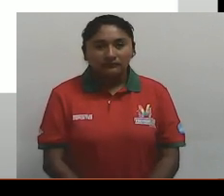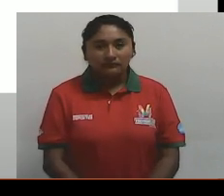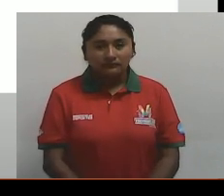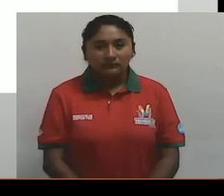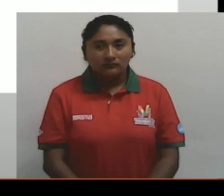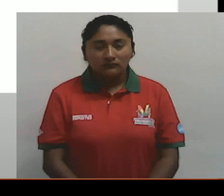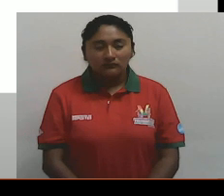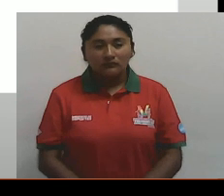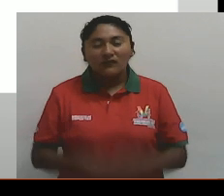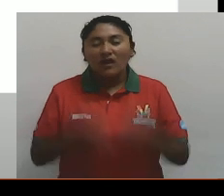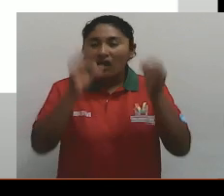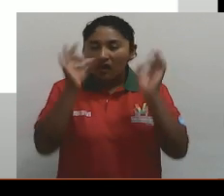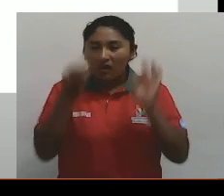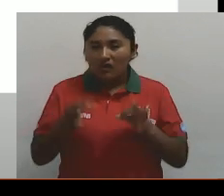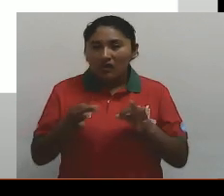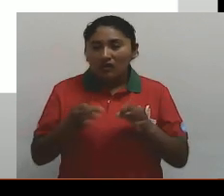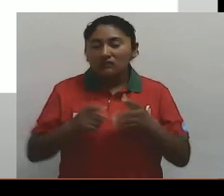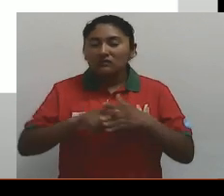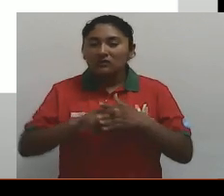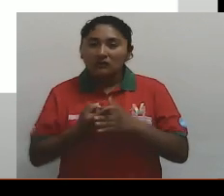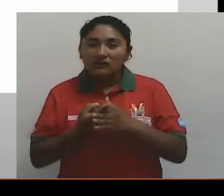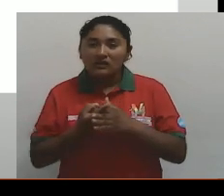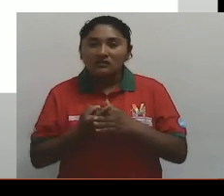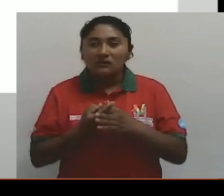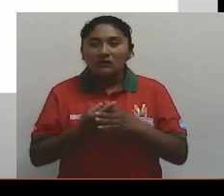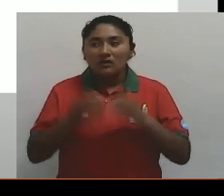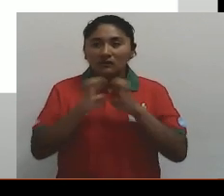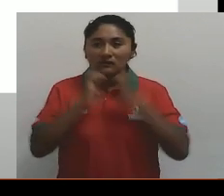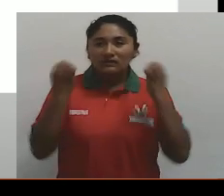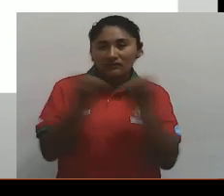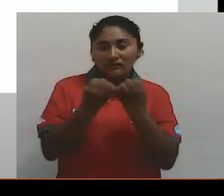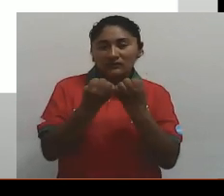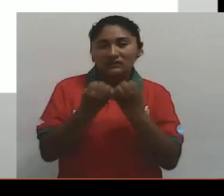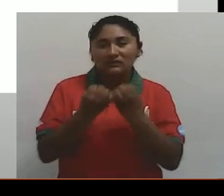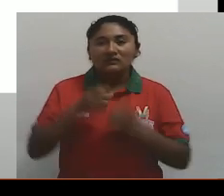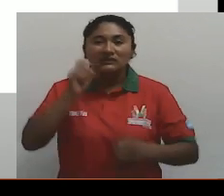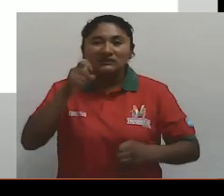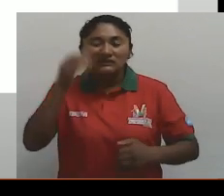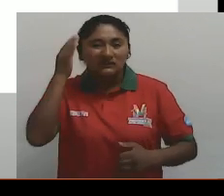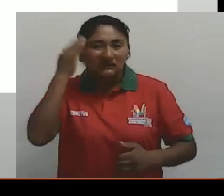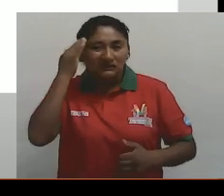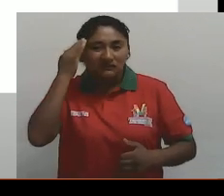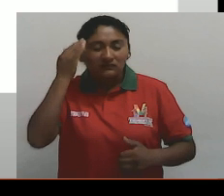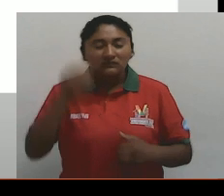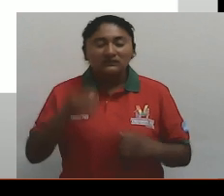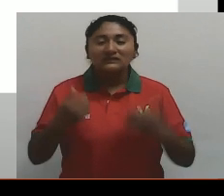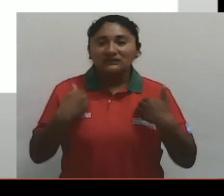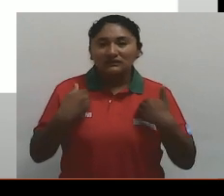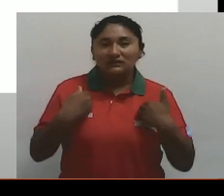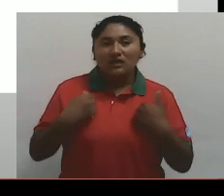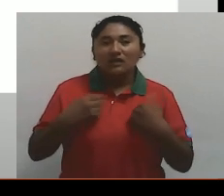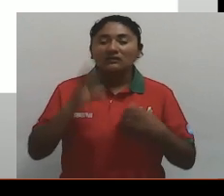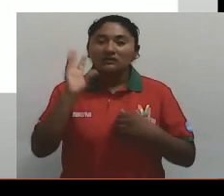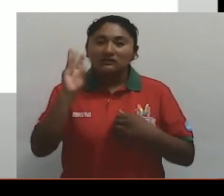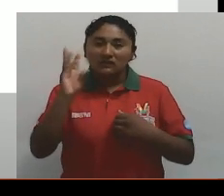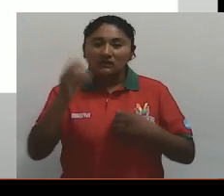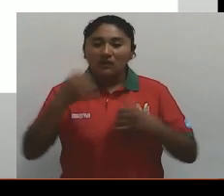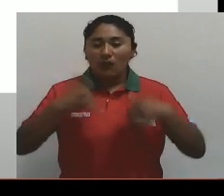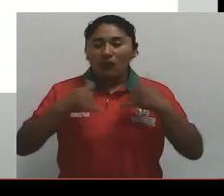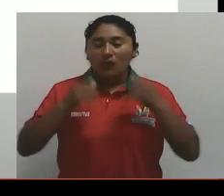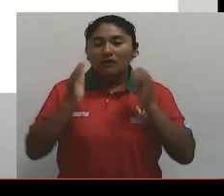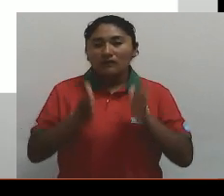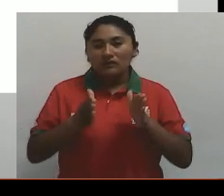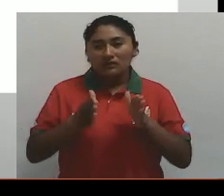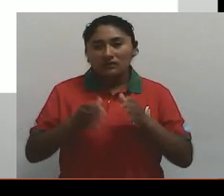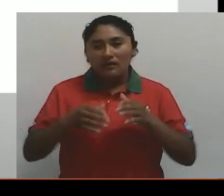La formación inicial de los equipos. Debe haber siempre 6 jugadores por equipo en juego. Es uno